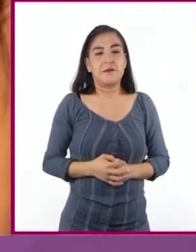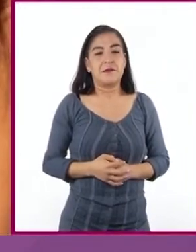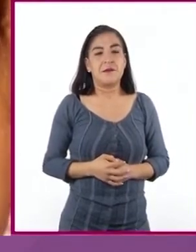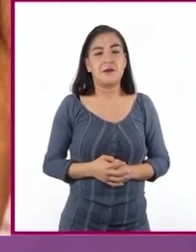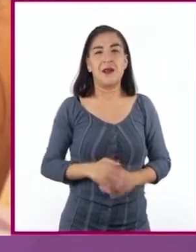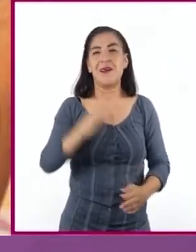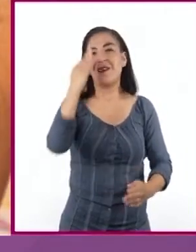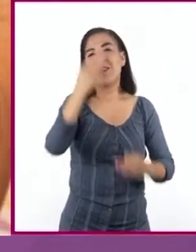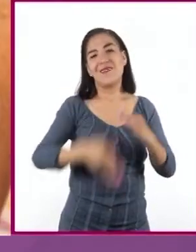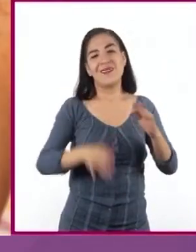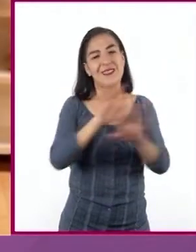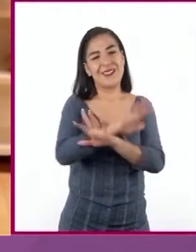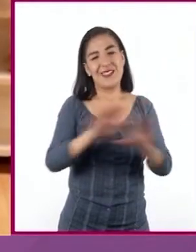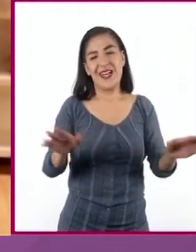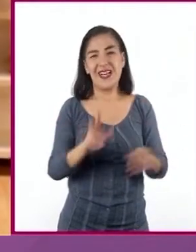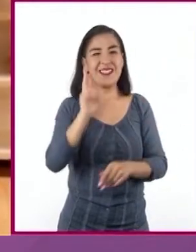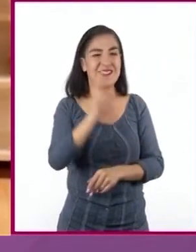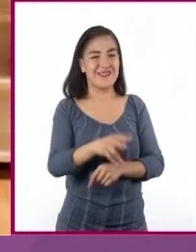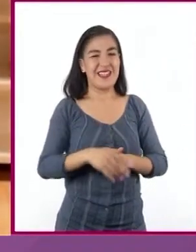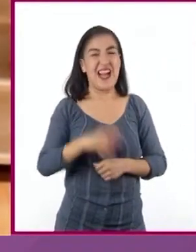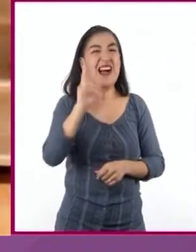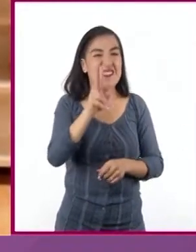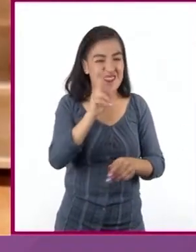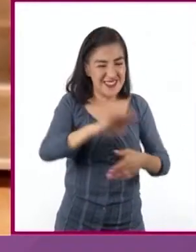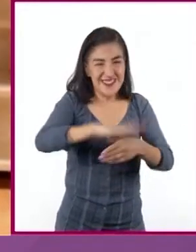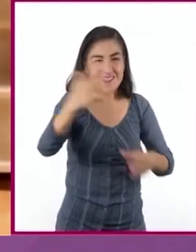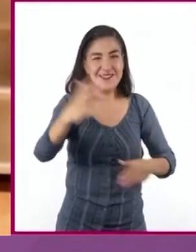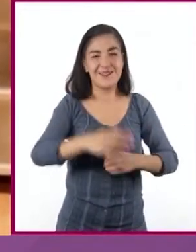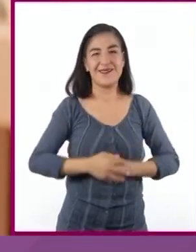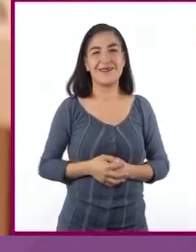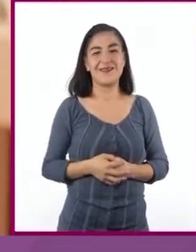llegaron. Yo también los vi anunciados. ¡Ábrelos!